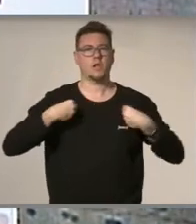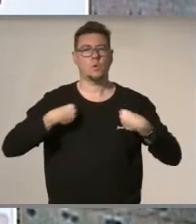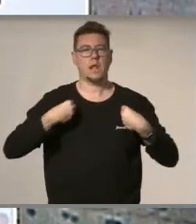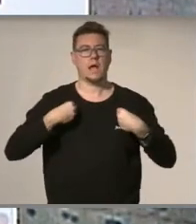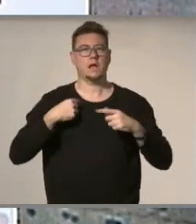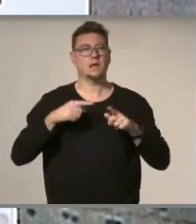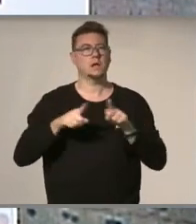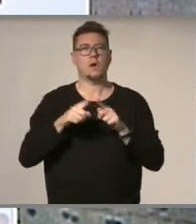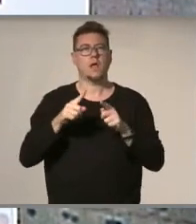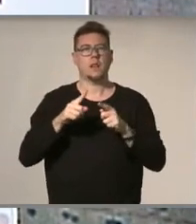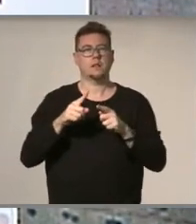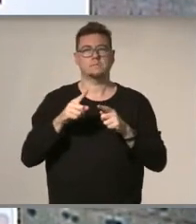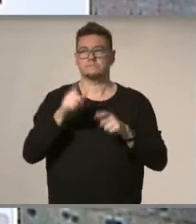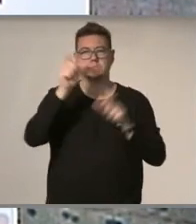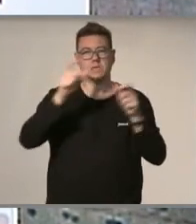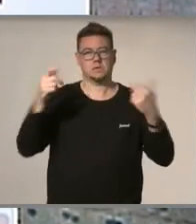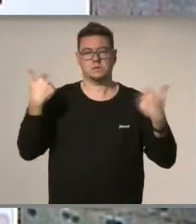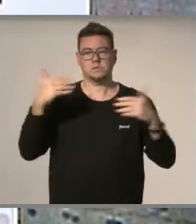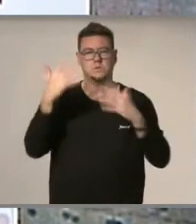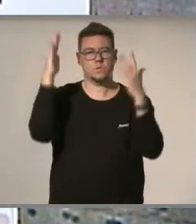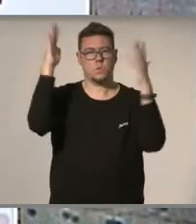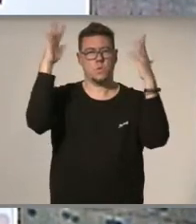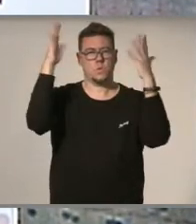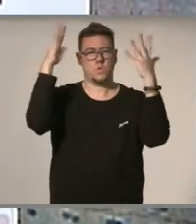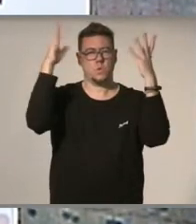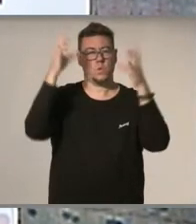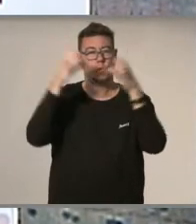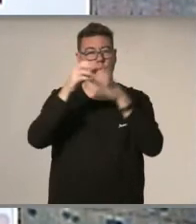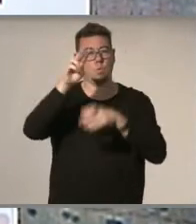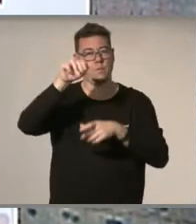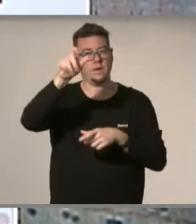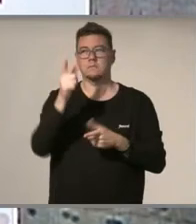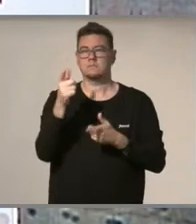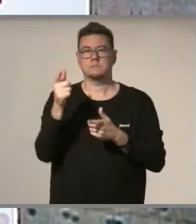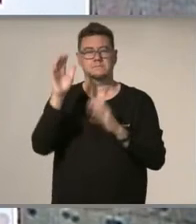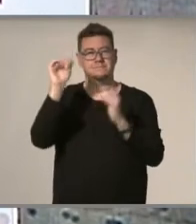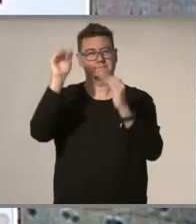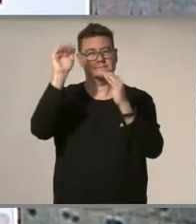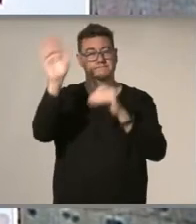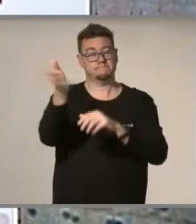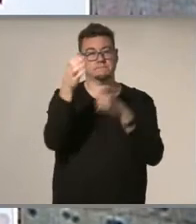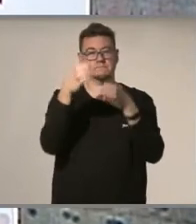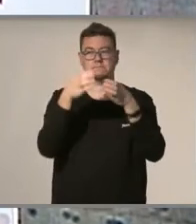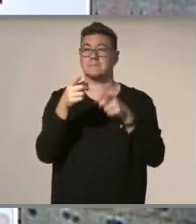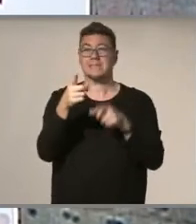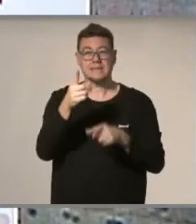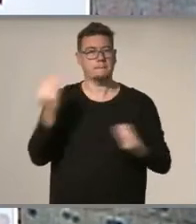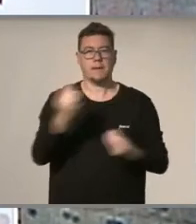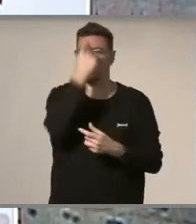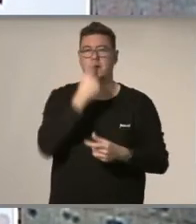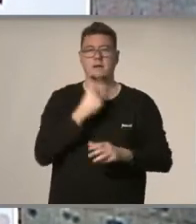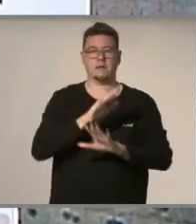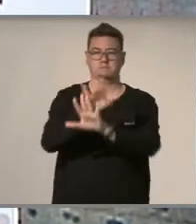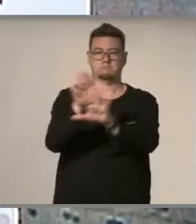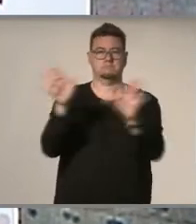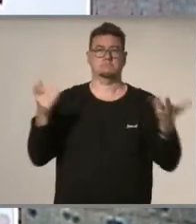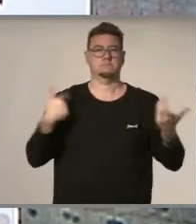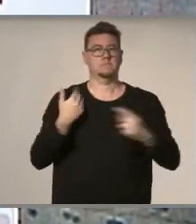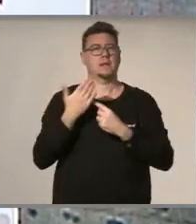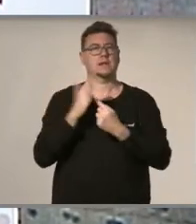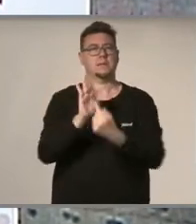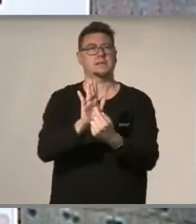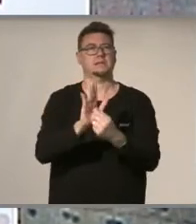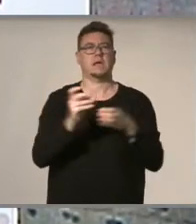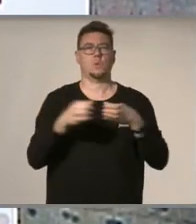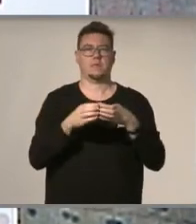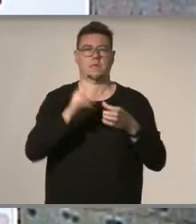como héroes a los militares de la UME tras la Dana. Esa es, sin duda, la mejor imagen de lo que representa